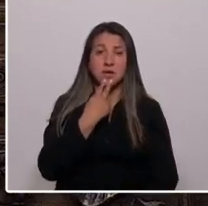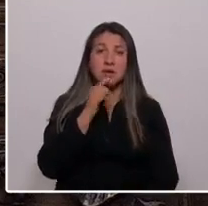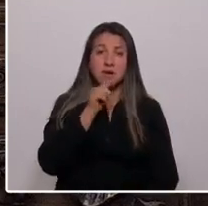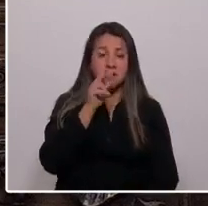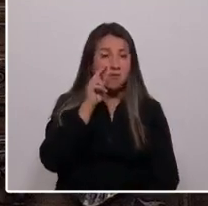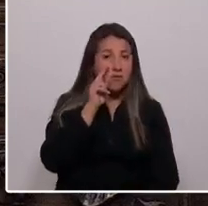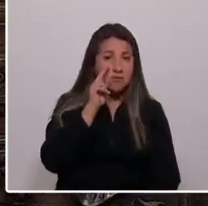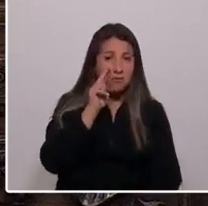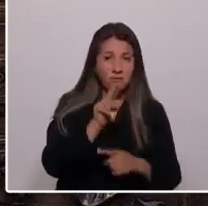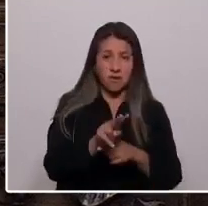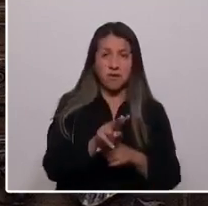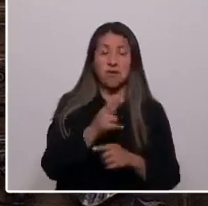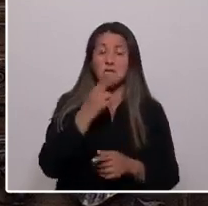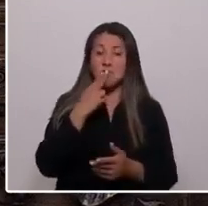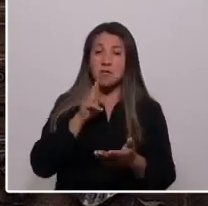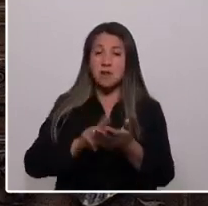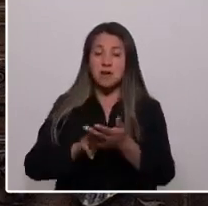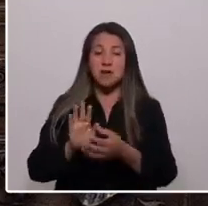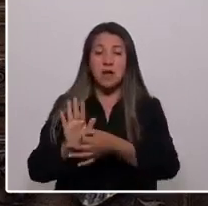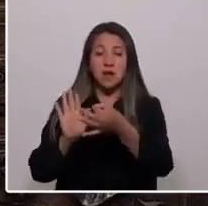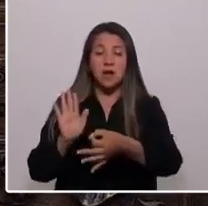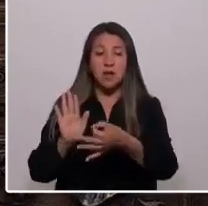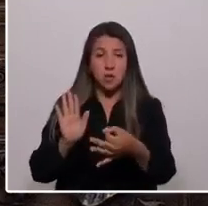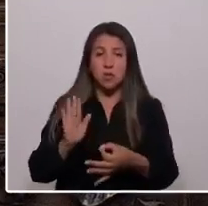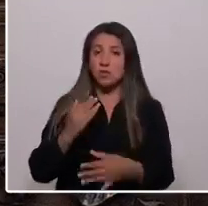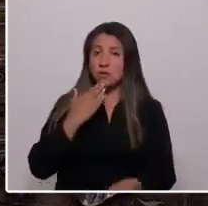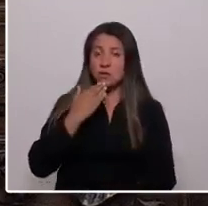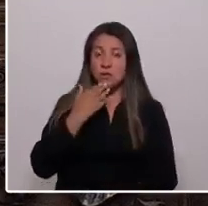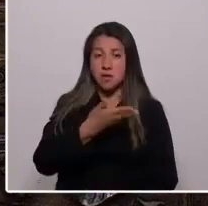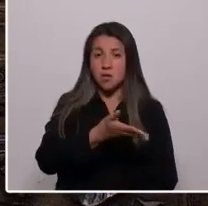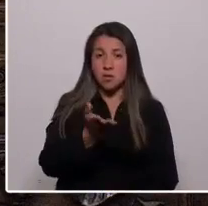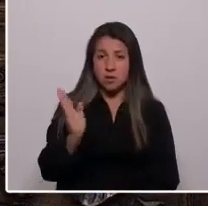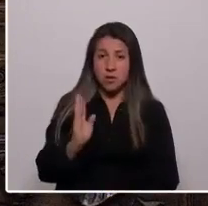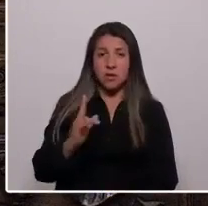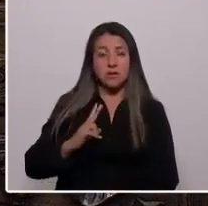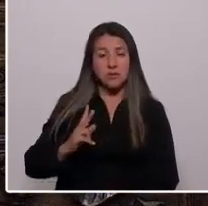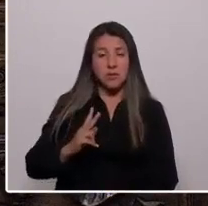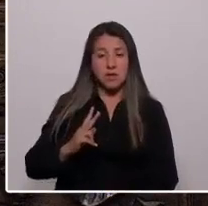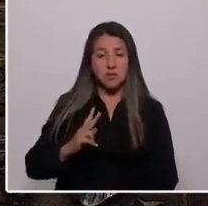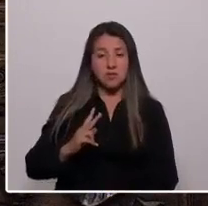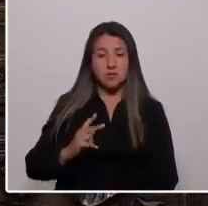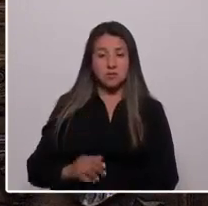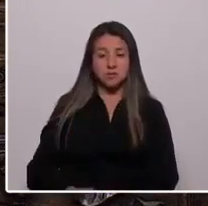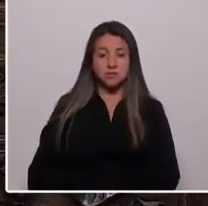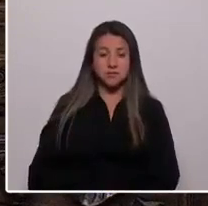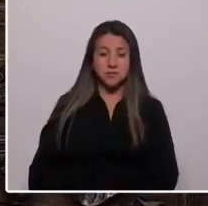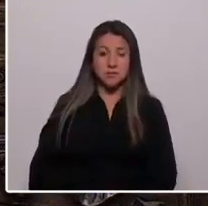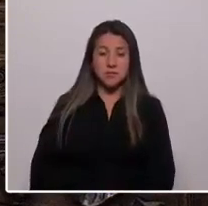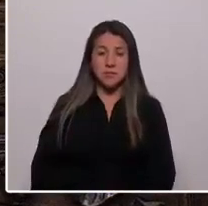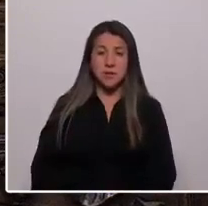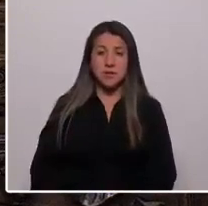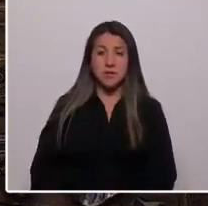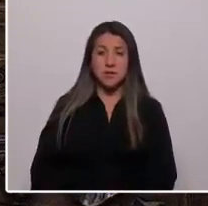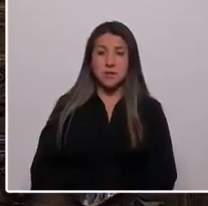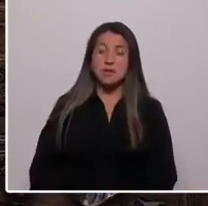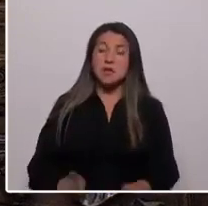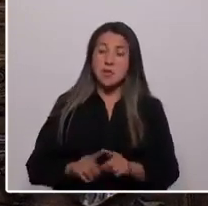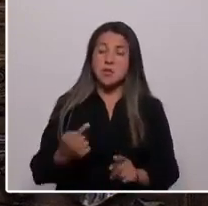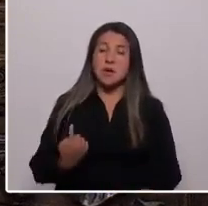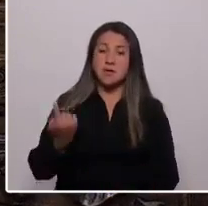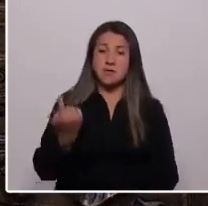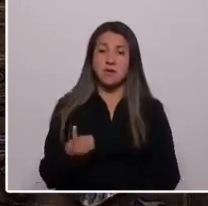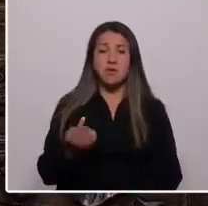también esta carta le cuento a ustedes estimados Eleven GO agradecer